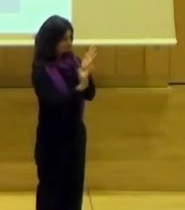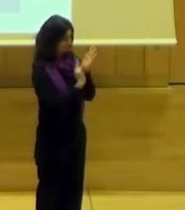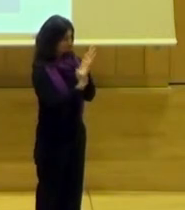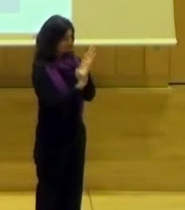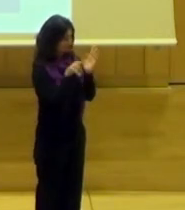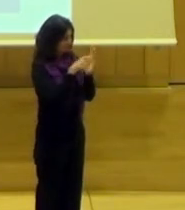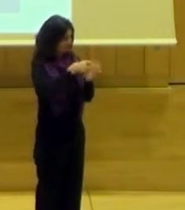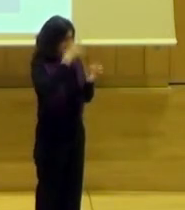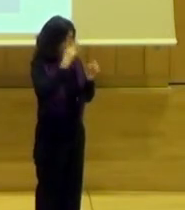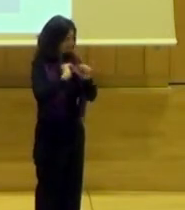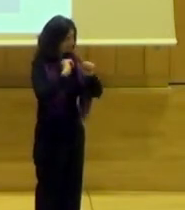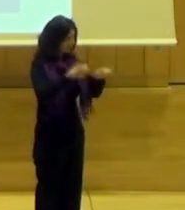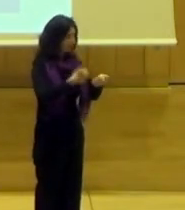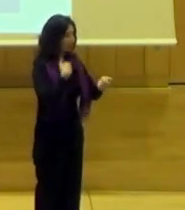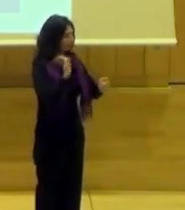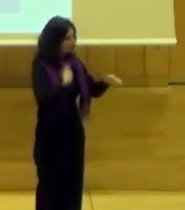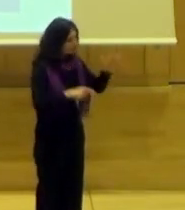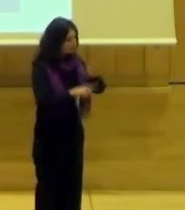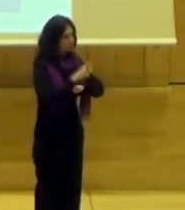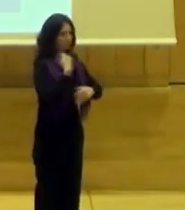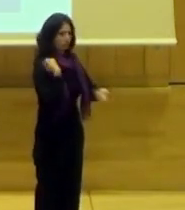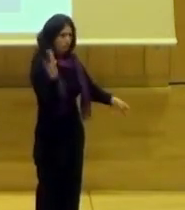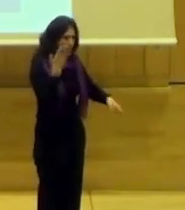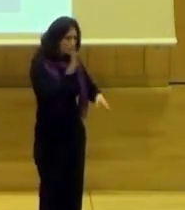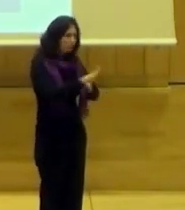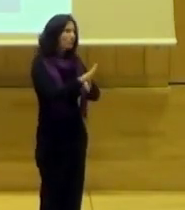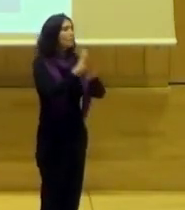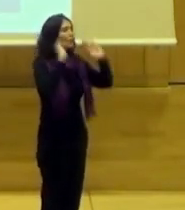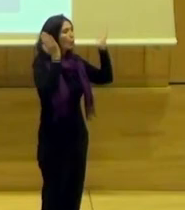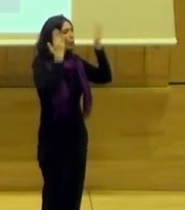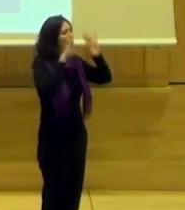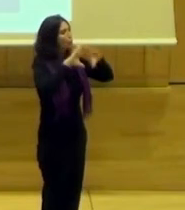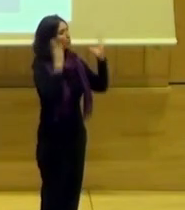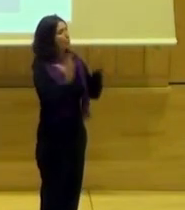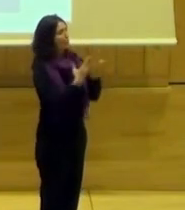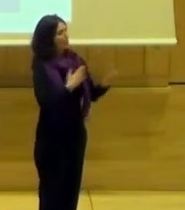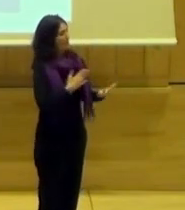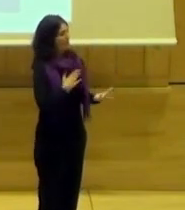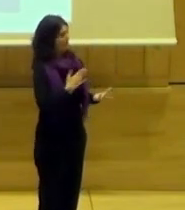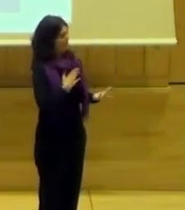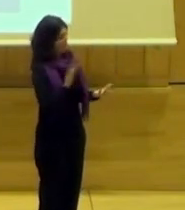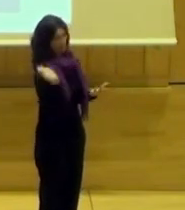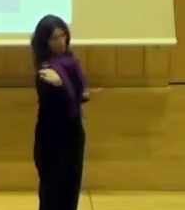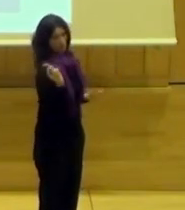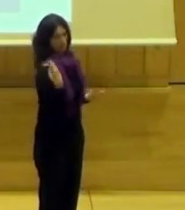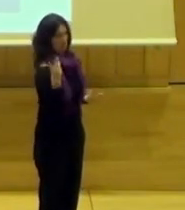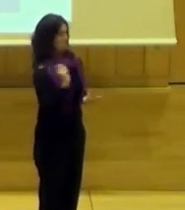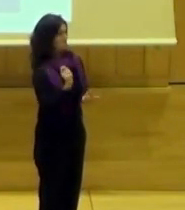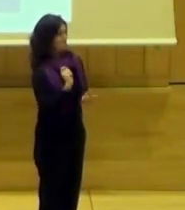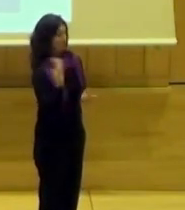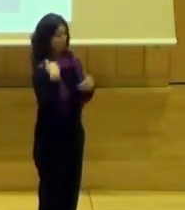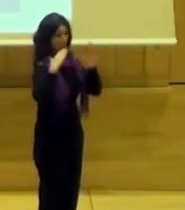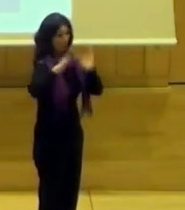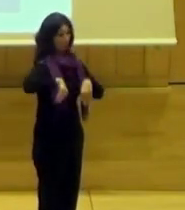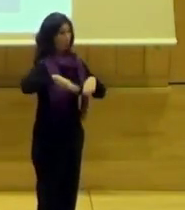Esta iniciativa la hemos desarrollado y la hemos presentado en el Congreso Mundial de Barcelona hace una cuestión de unos meses y en